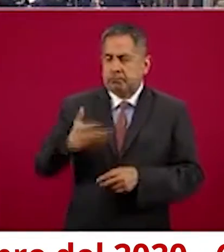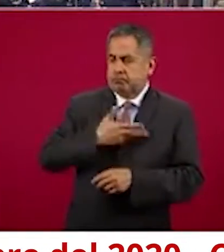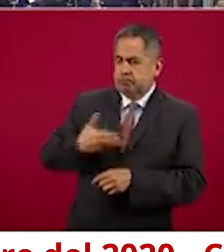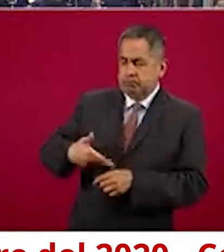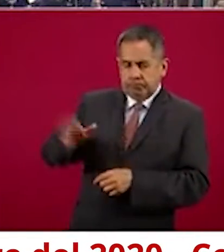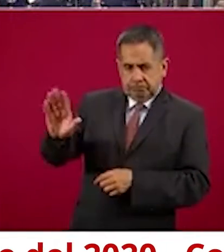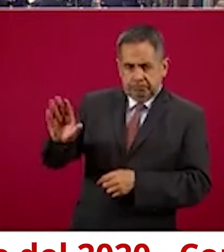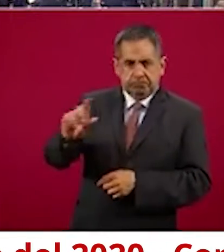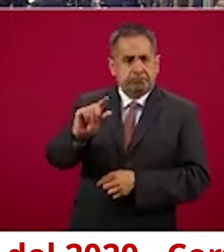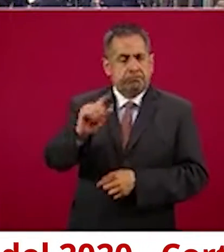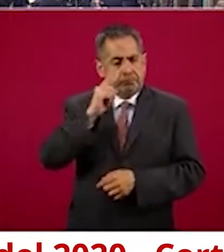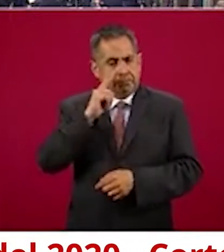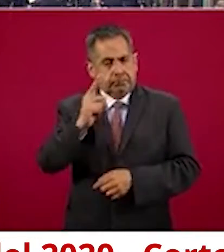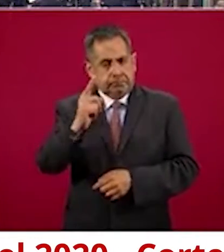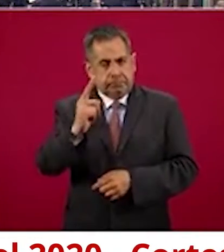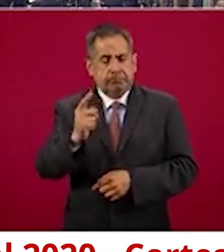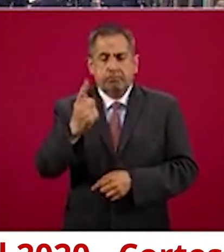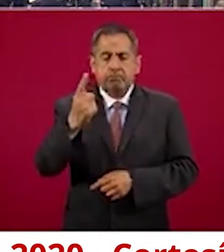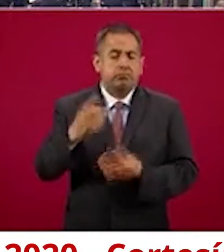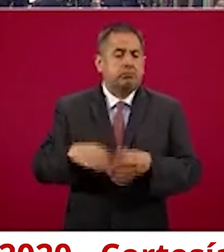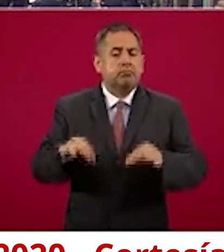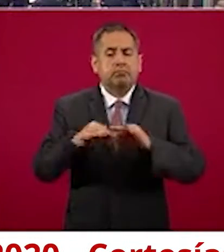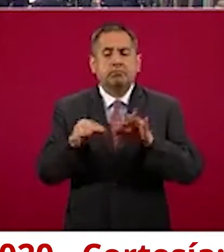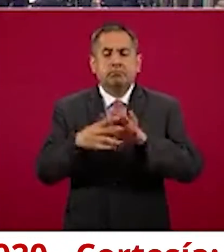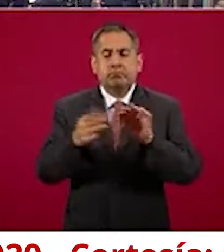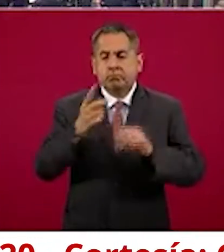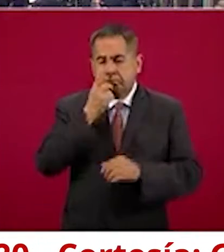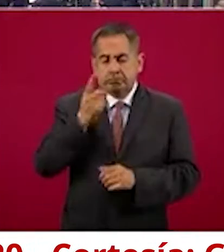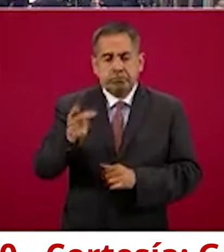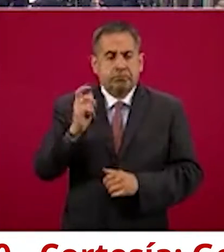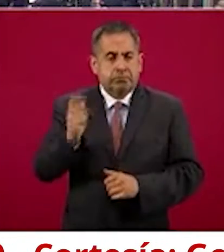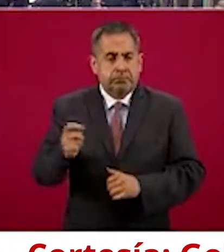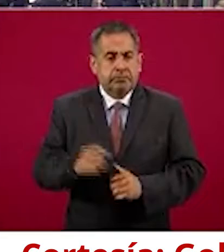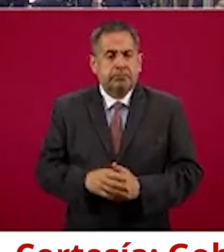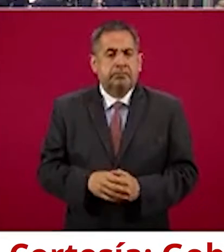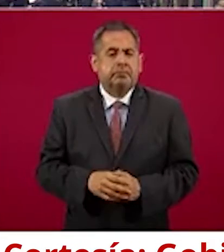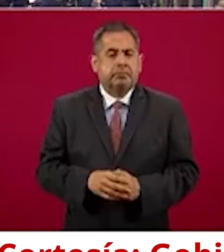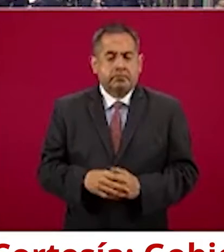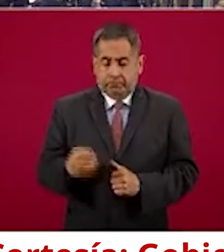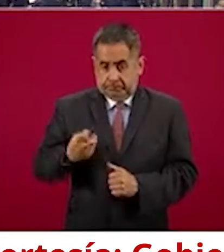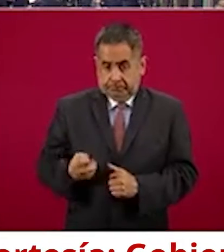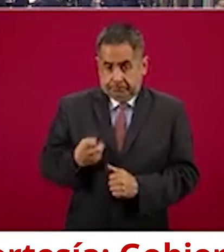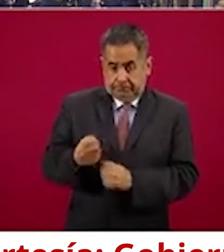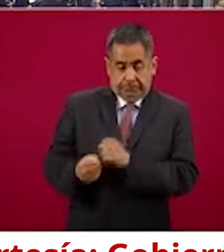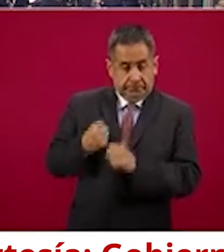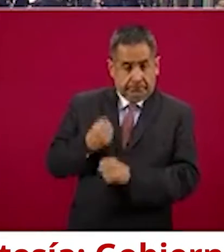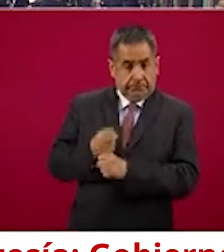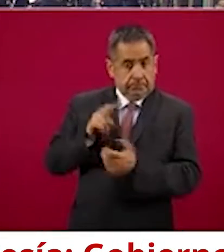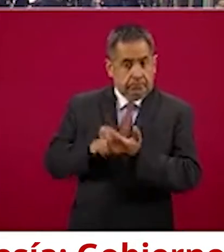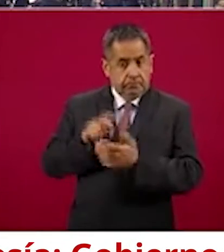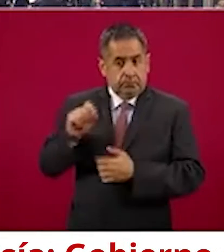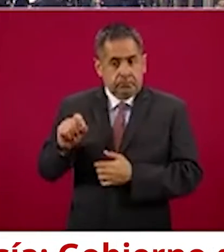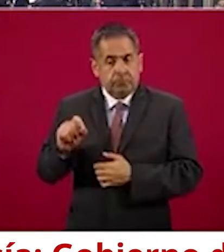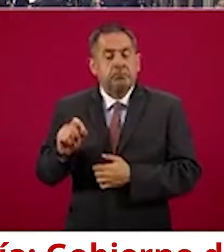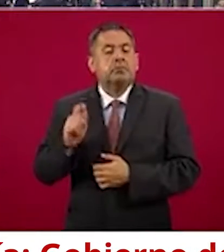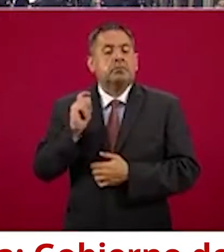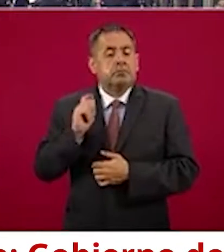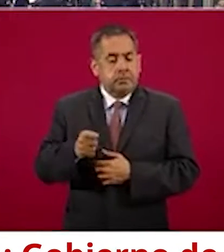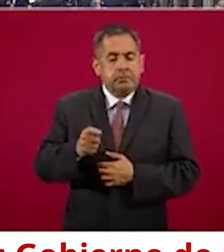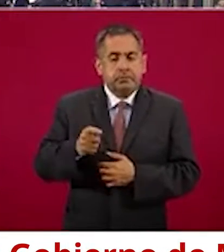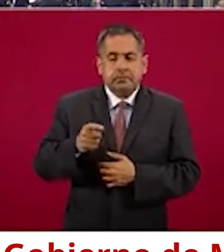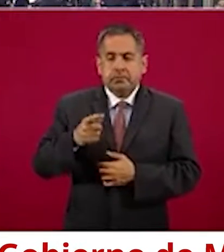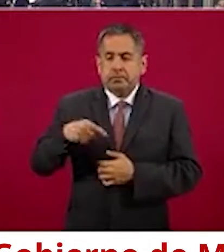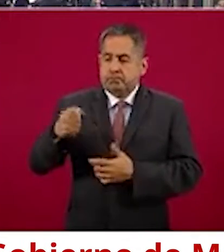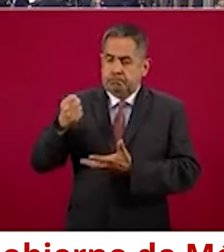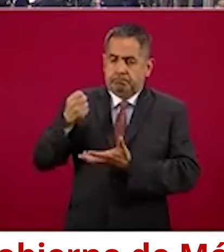importante decir que este año se incrementó